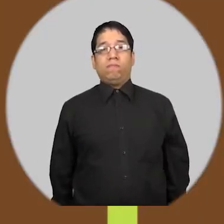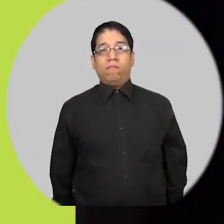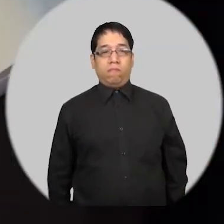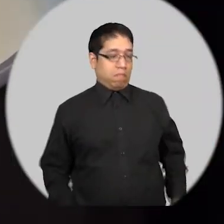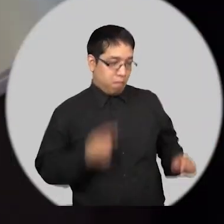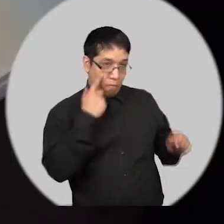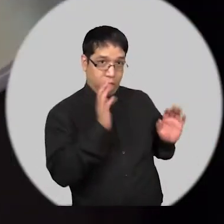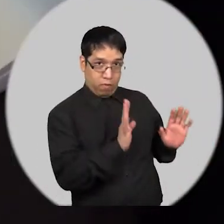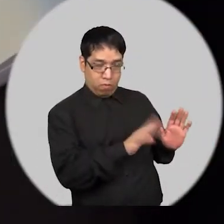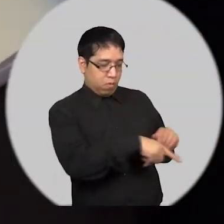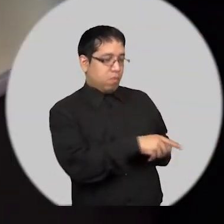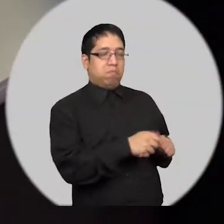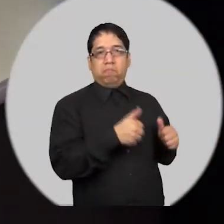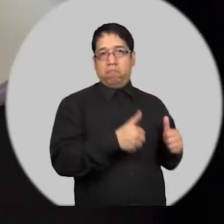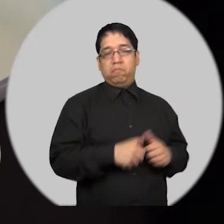¿Ven cómo va quedando?